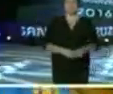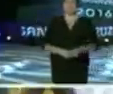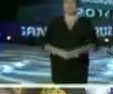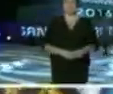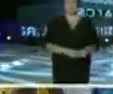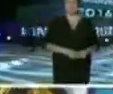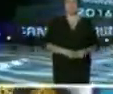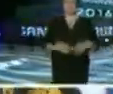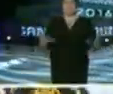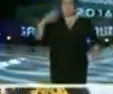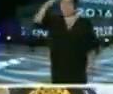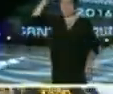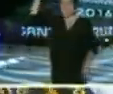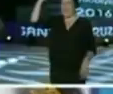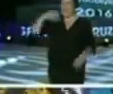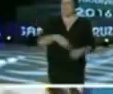ah, ah, ah, ah.